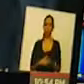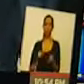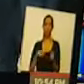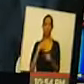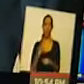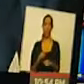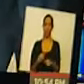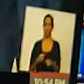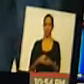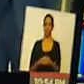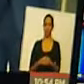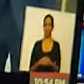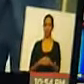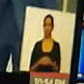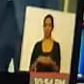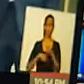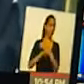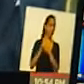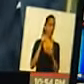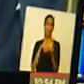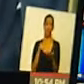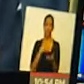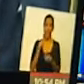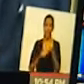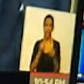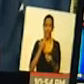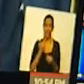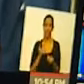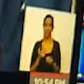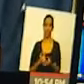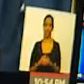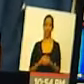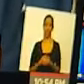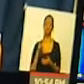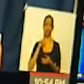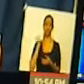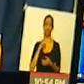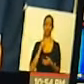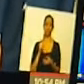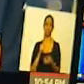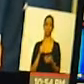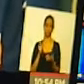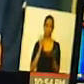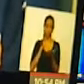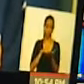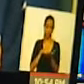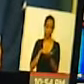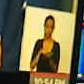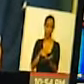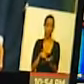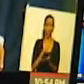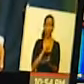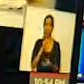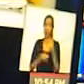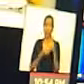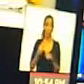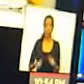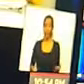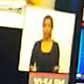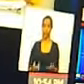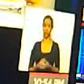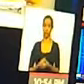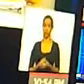llamar, lo sienta al lado y le diga, ¿tú quieres hacer esto? Él le va a decir a tú, sí, y va a llegar de nuevo a Venezuela y no lo hará. O sea que tú